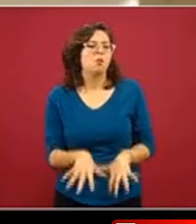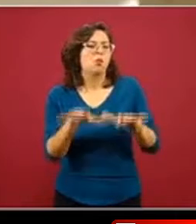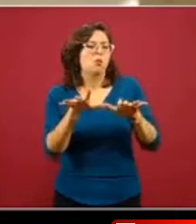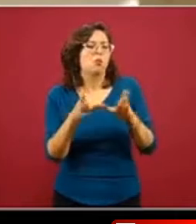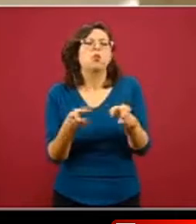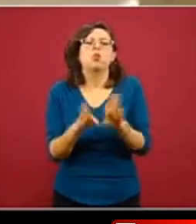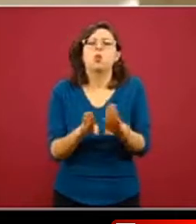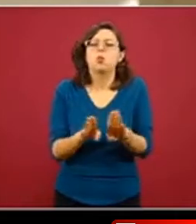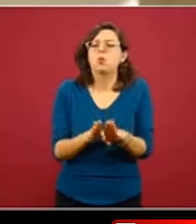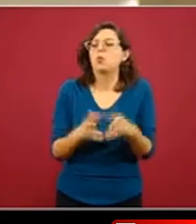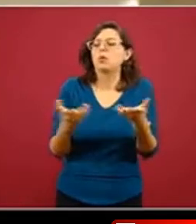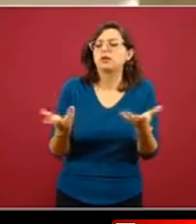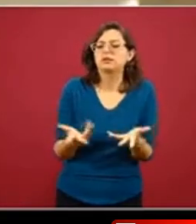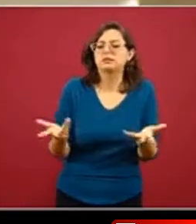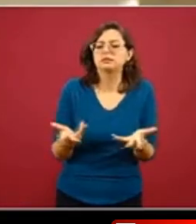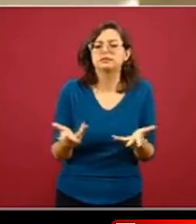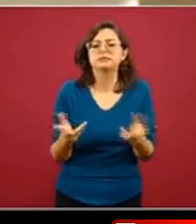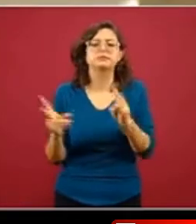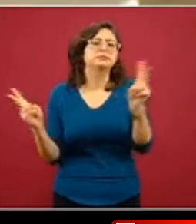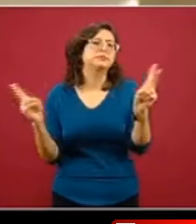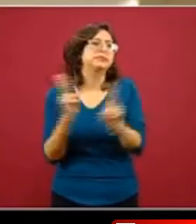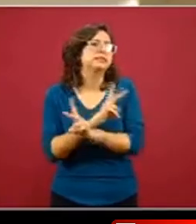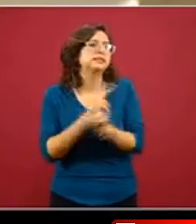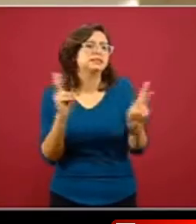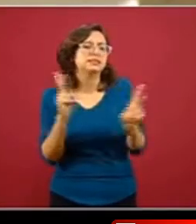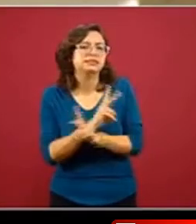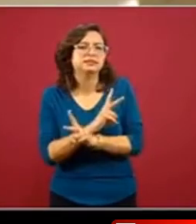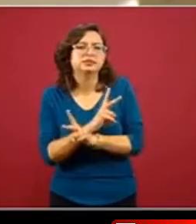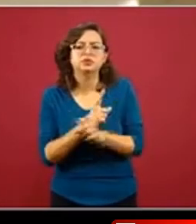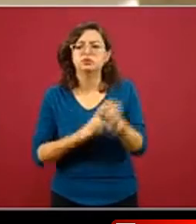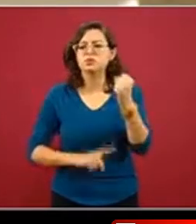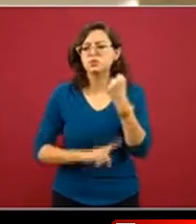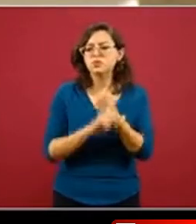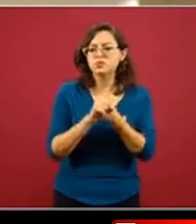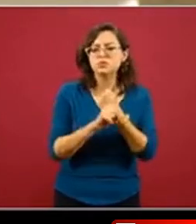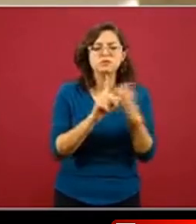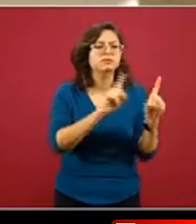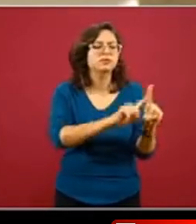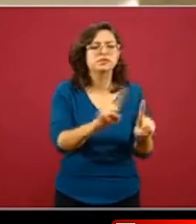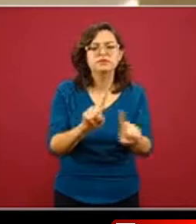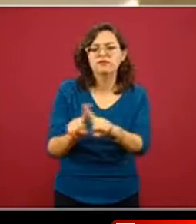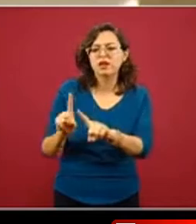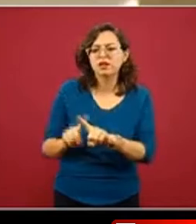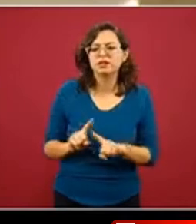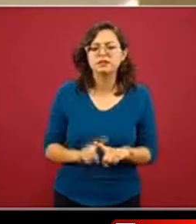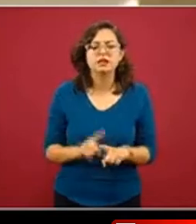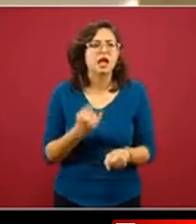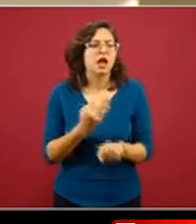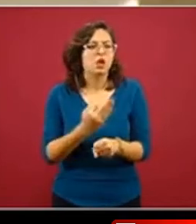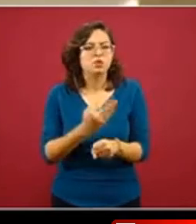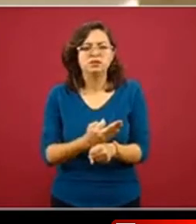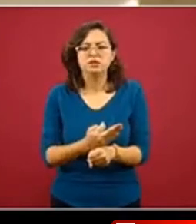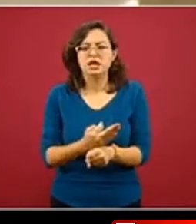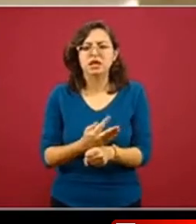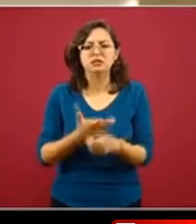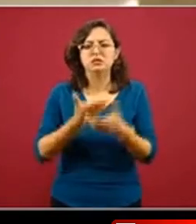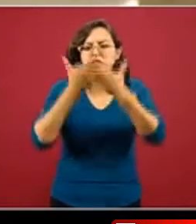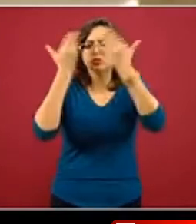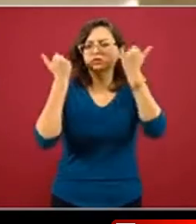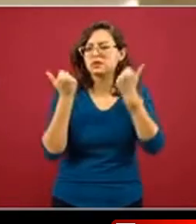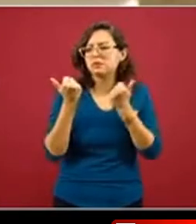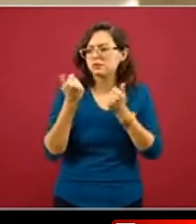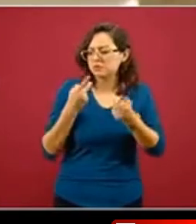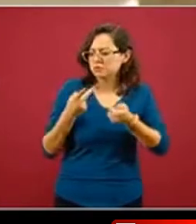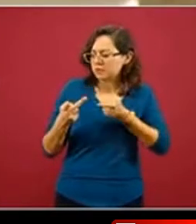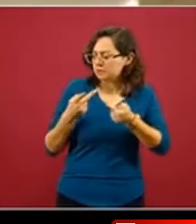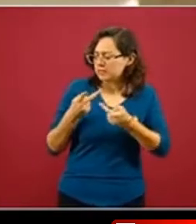también ventarrones, todo ese tipo de problemáticas que de alguna manera ahorita no sabemos si estamos preparados,